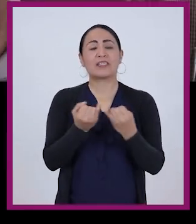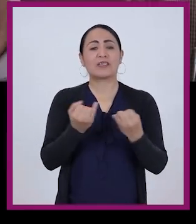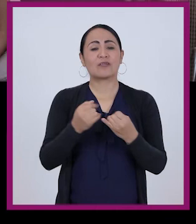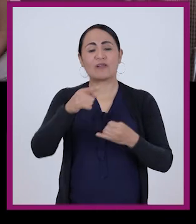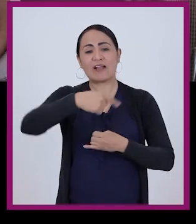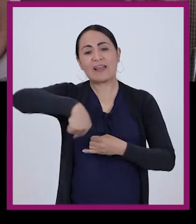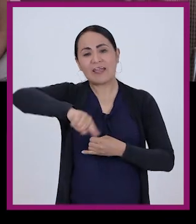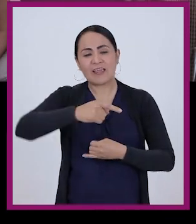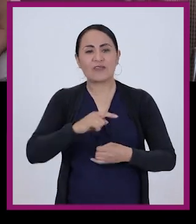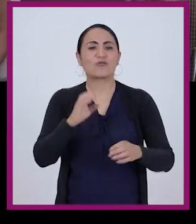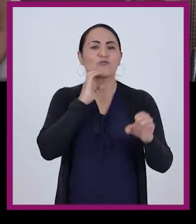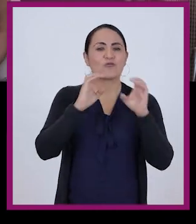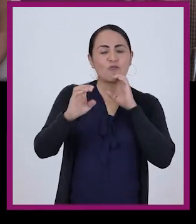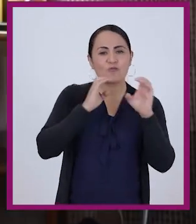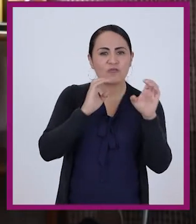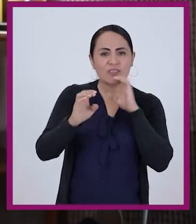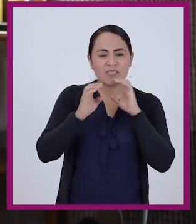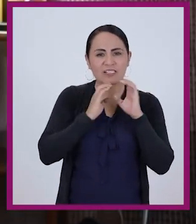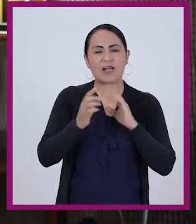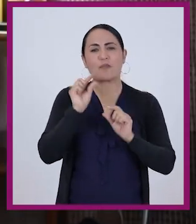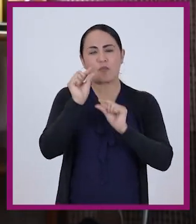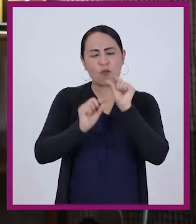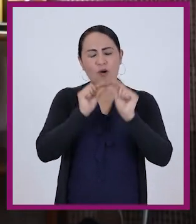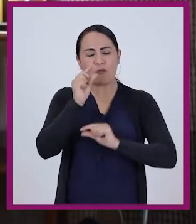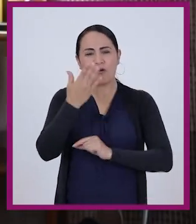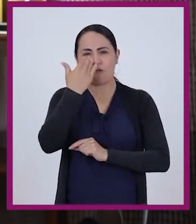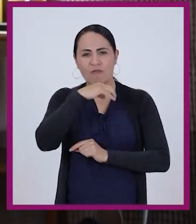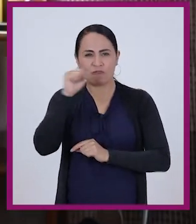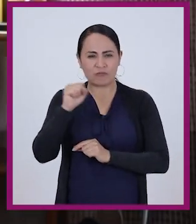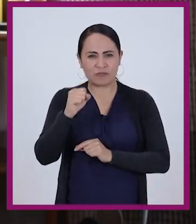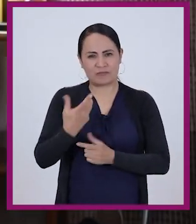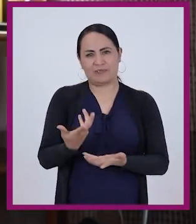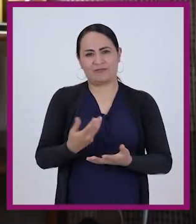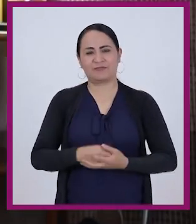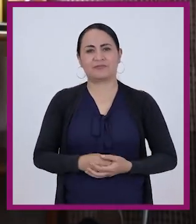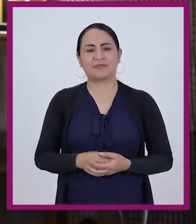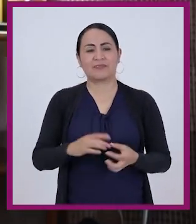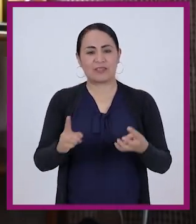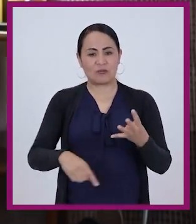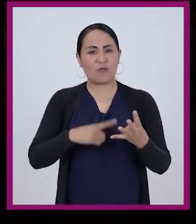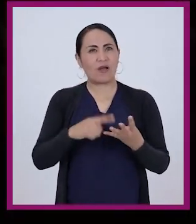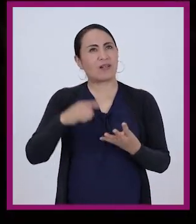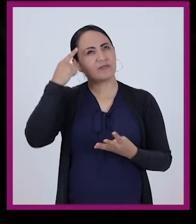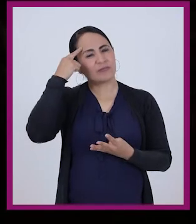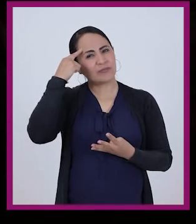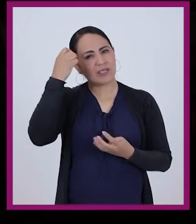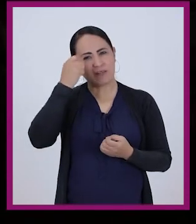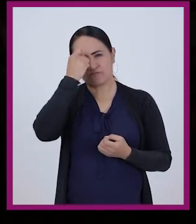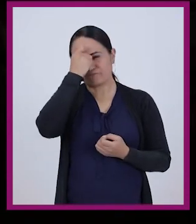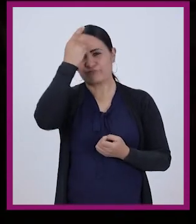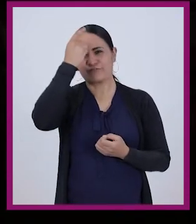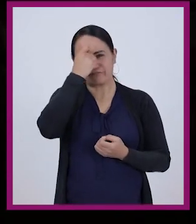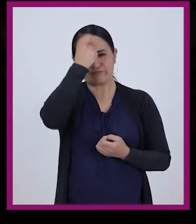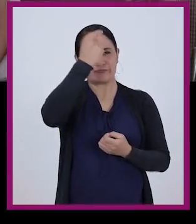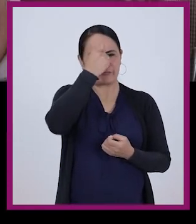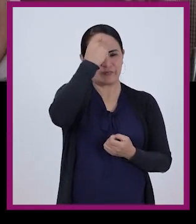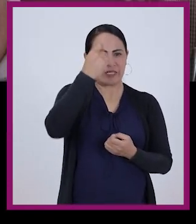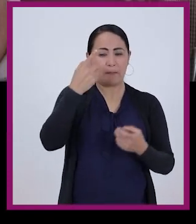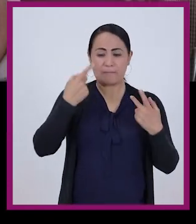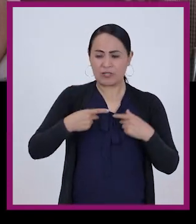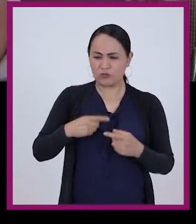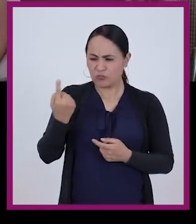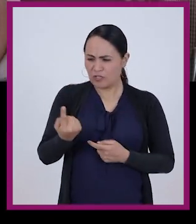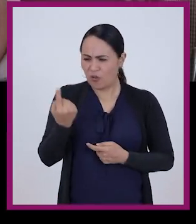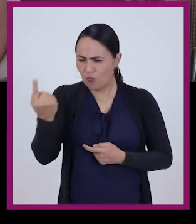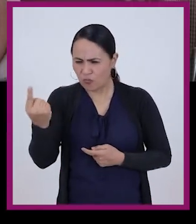fortalece nuestras competencias comunicativas, al ser más eficientes al expresarnos y al escuchar a otros. Y la creatividad se incrementa, pues la